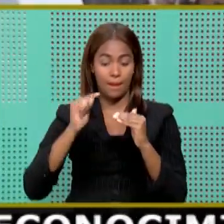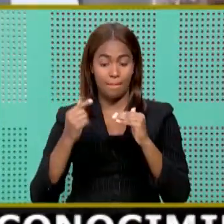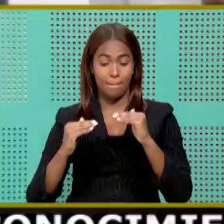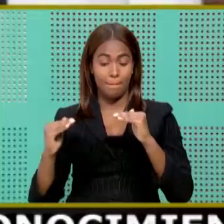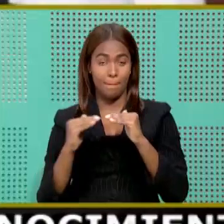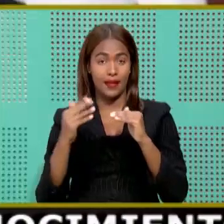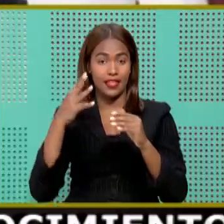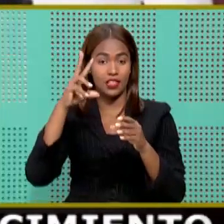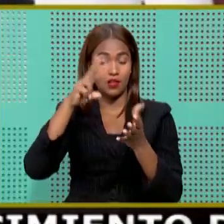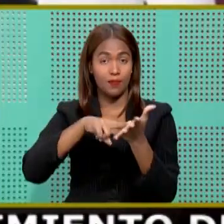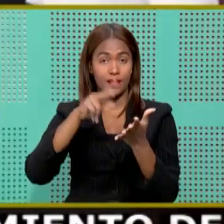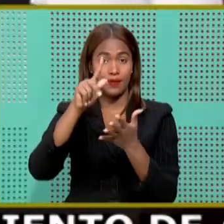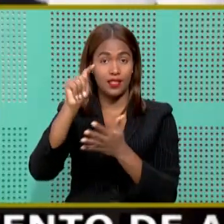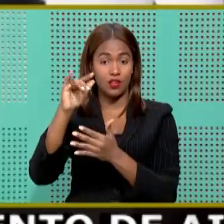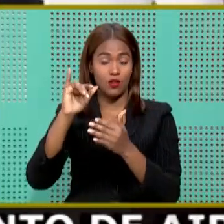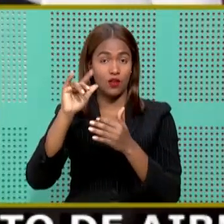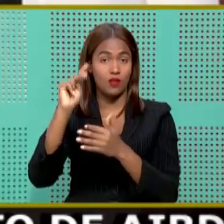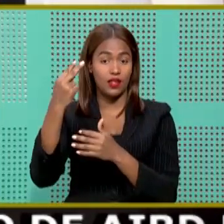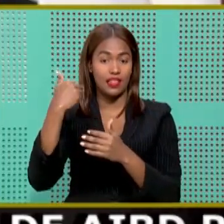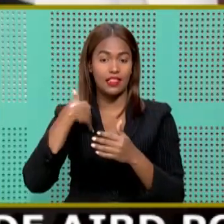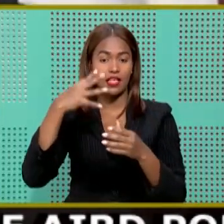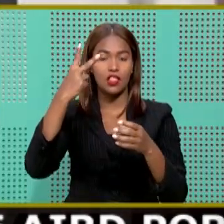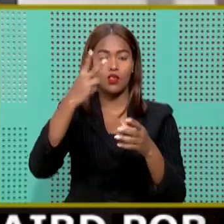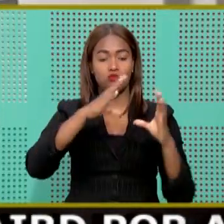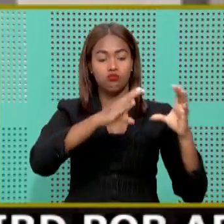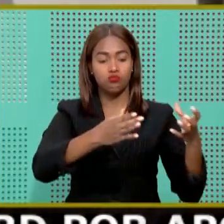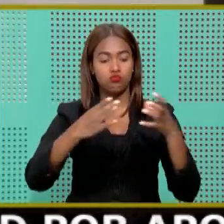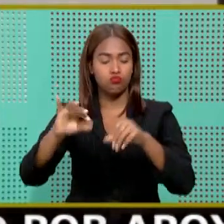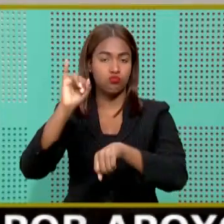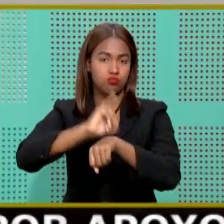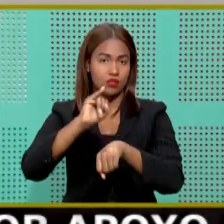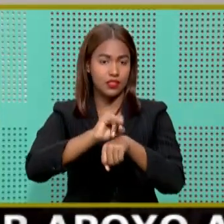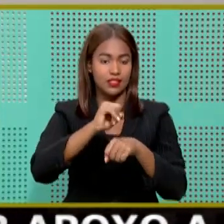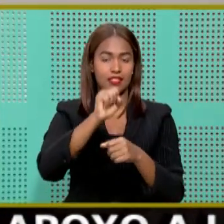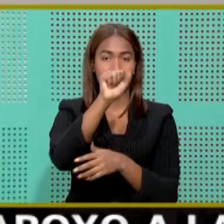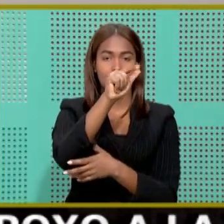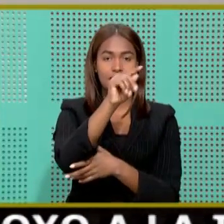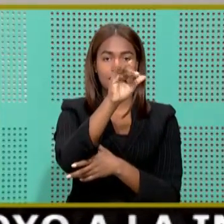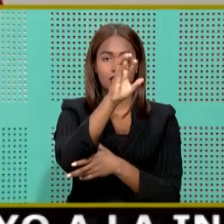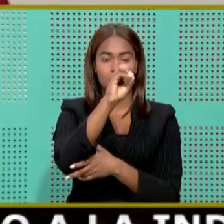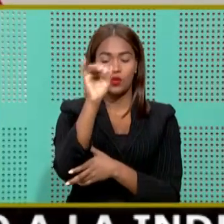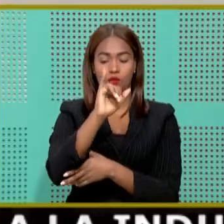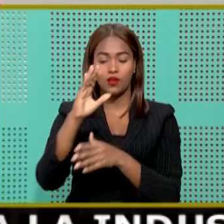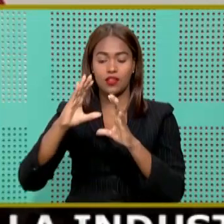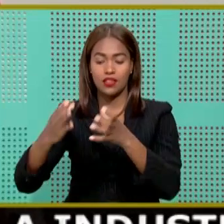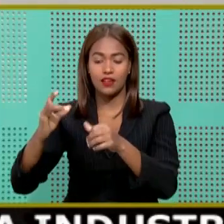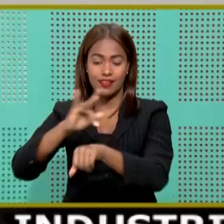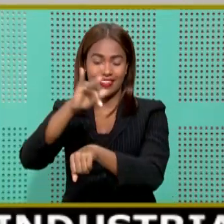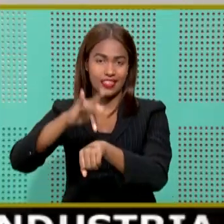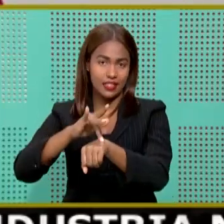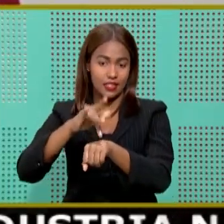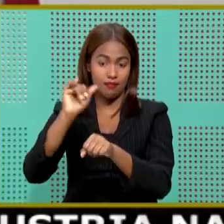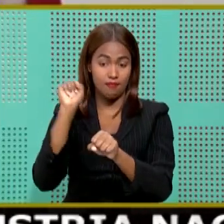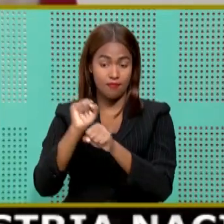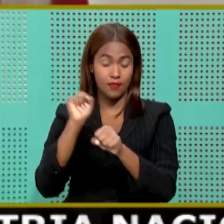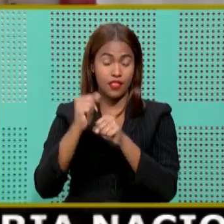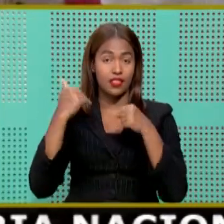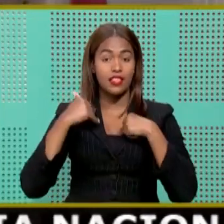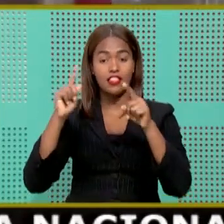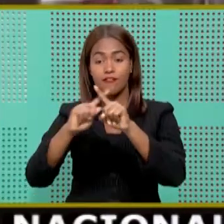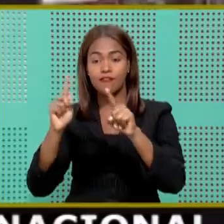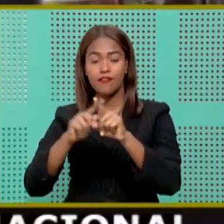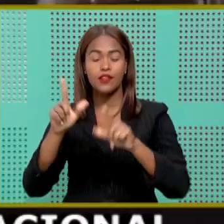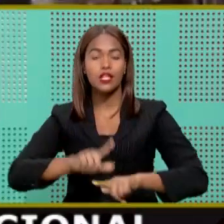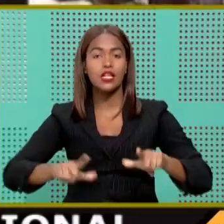2.000 metros cuadrados posee dos capillas laterales, Santísimo y el Santuario en el área central. La obra consta de diversas